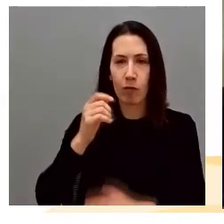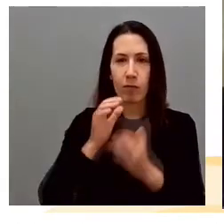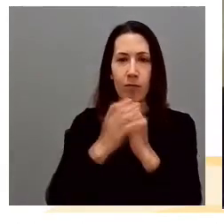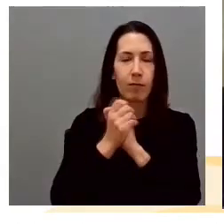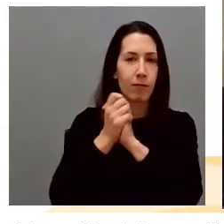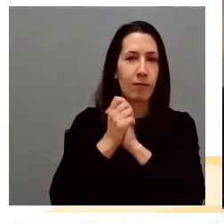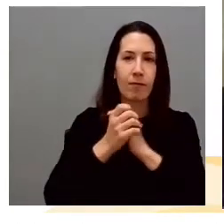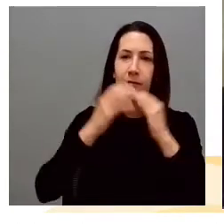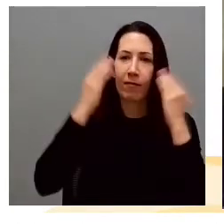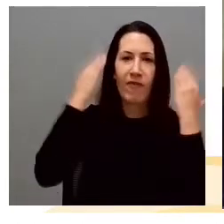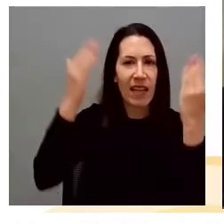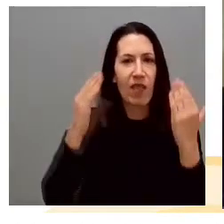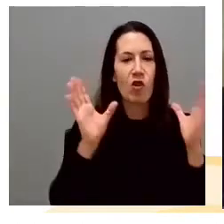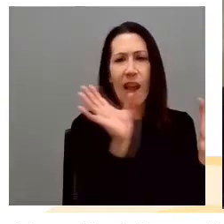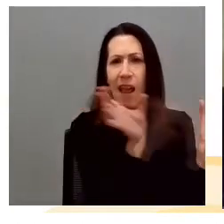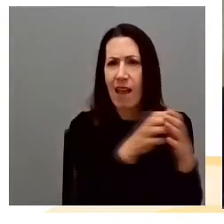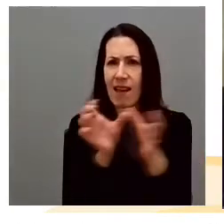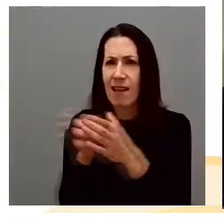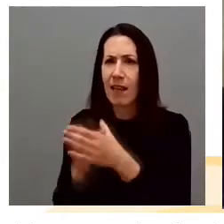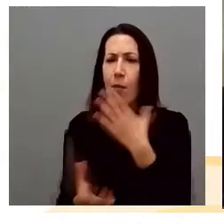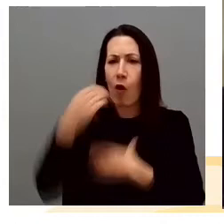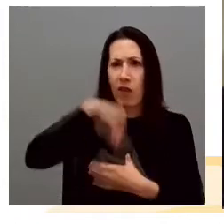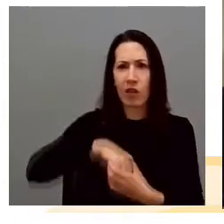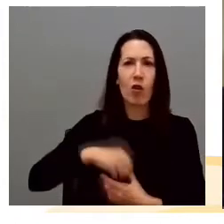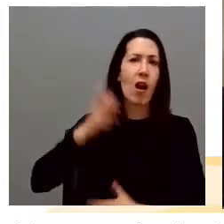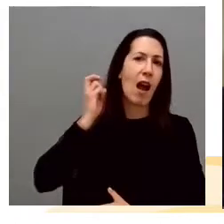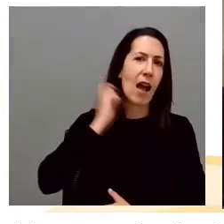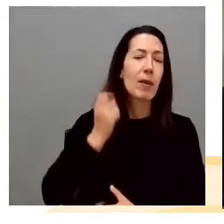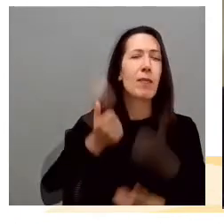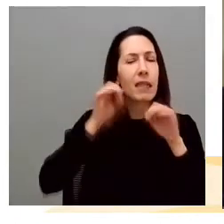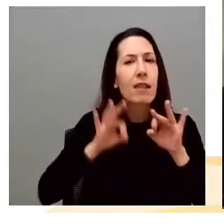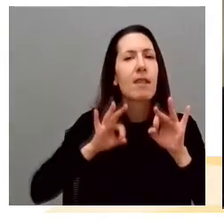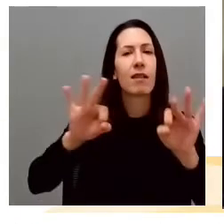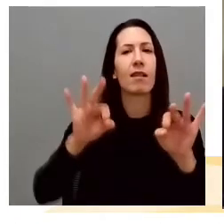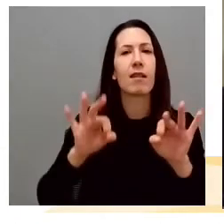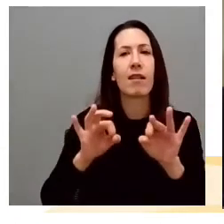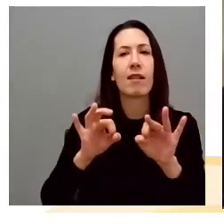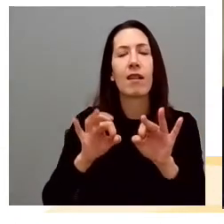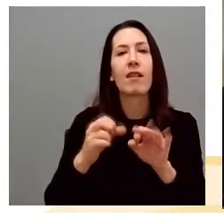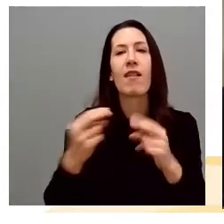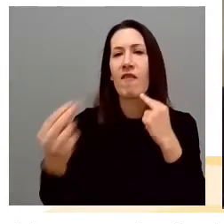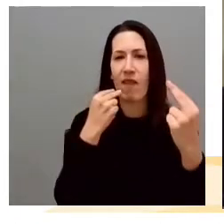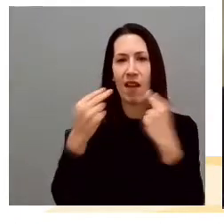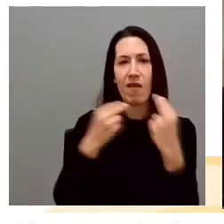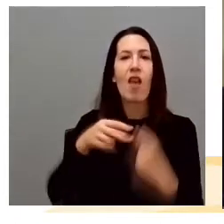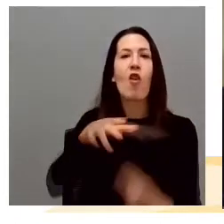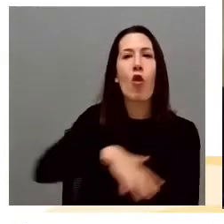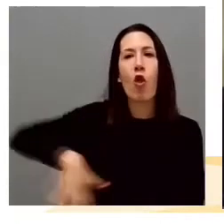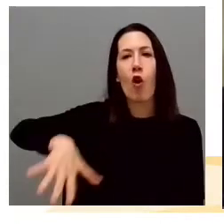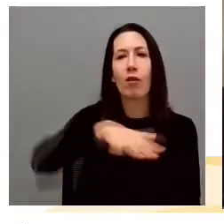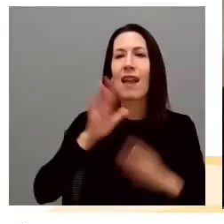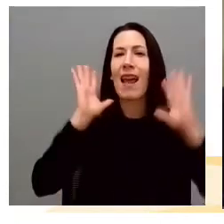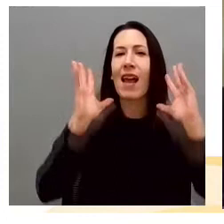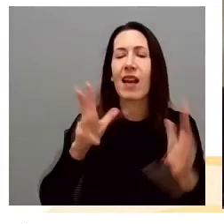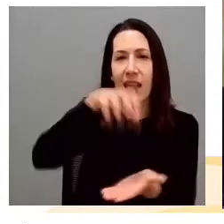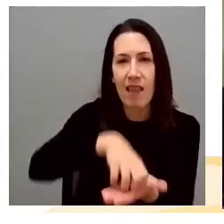los equipos de Aspace, especialmente a aquellos que nos siguen desde residencias, los